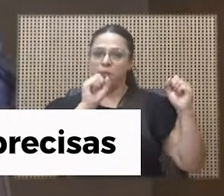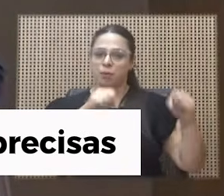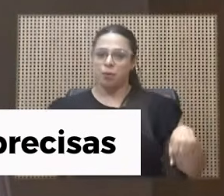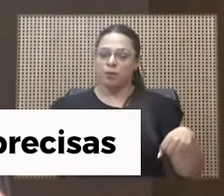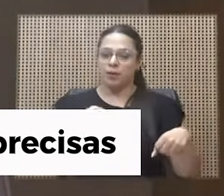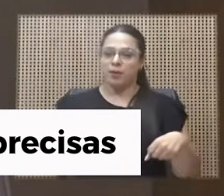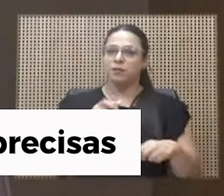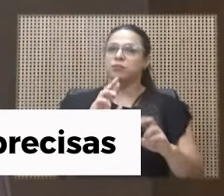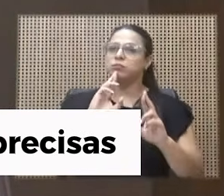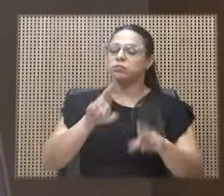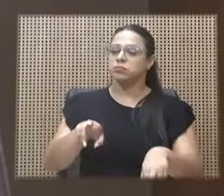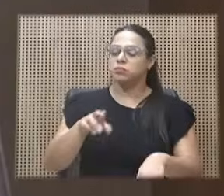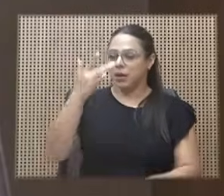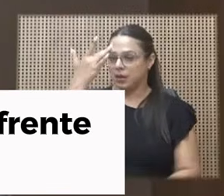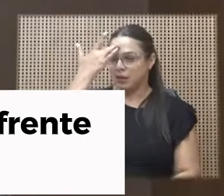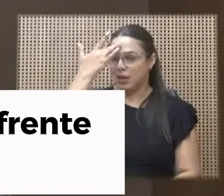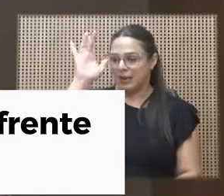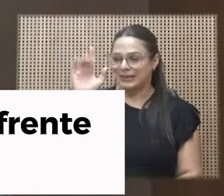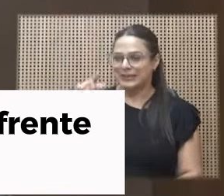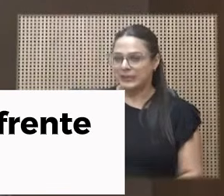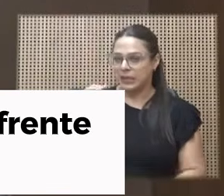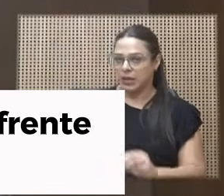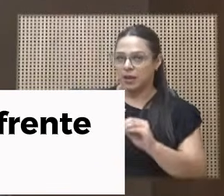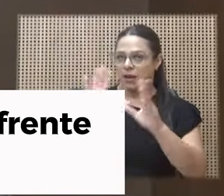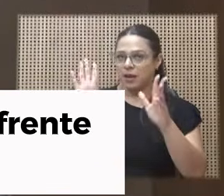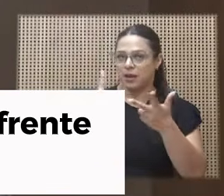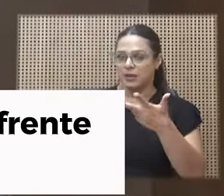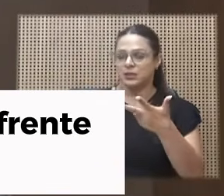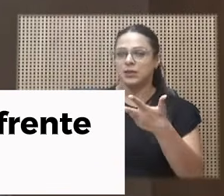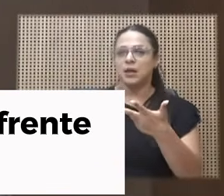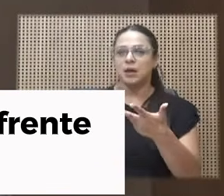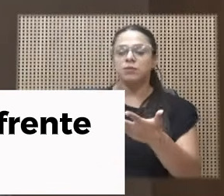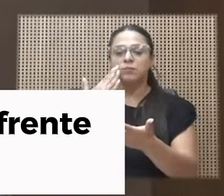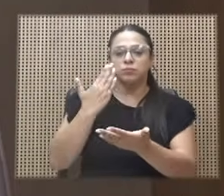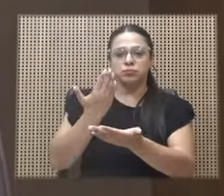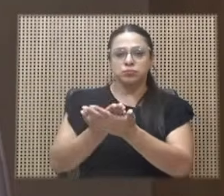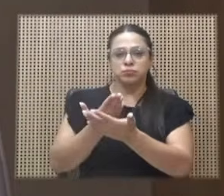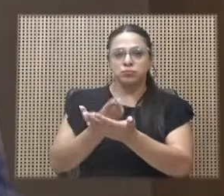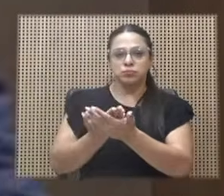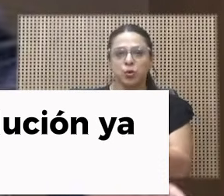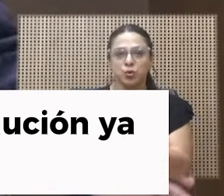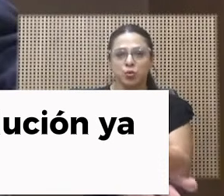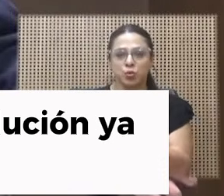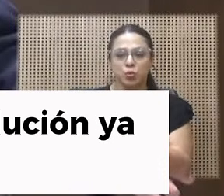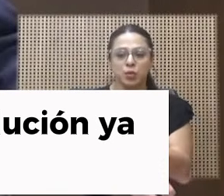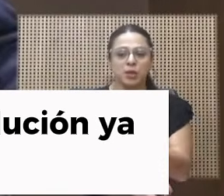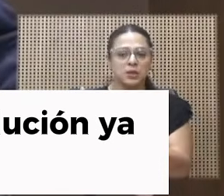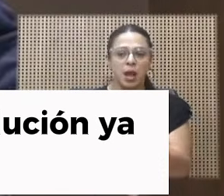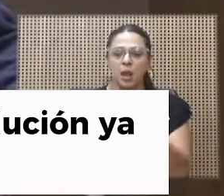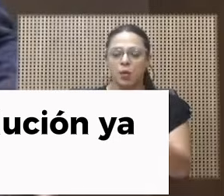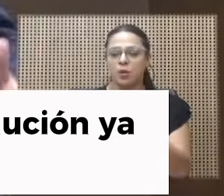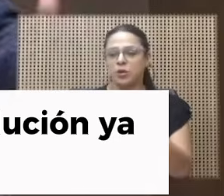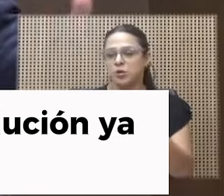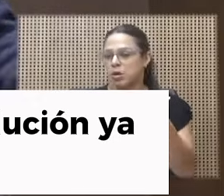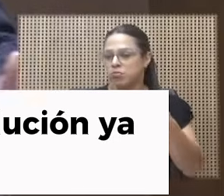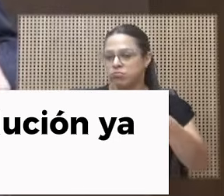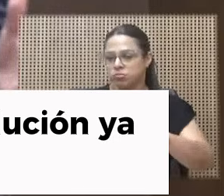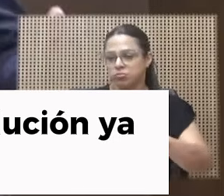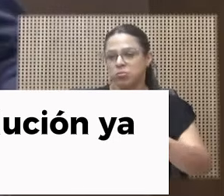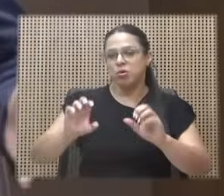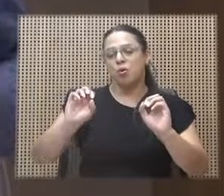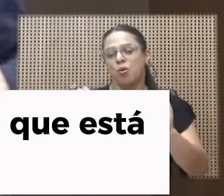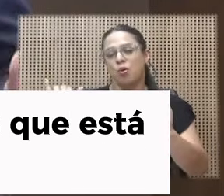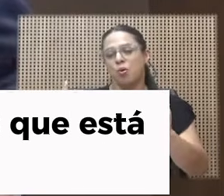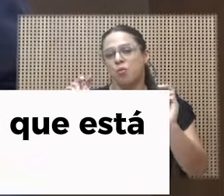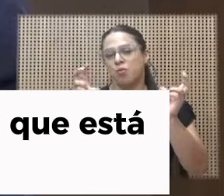claras y precisas dudas que plantearon los colegas del Frente Amplio. Algunas no coincido, como el tema de la Contraloría, ya se